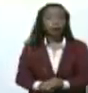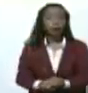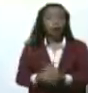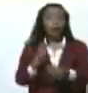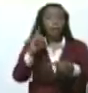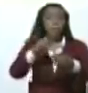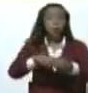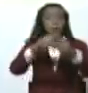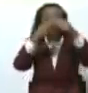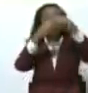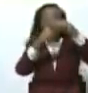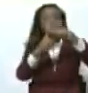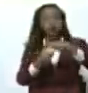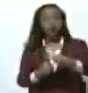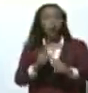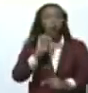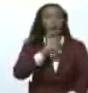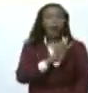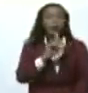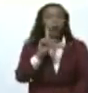registró una participación de